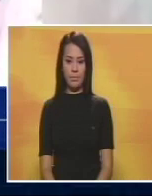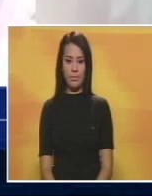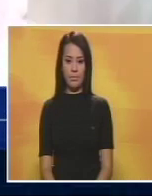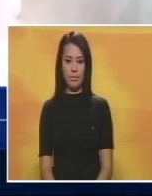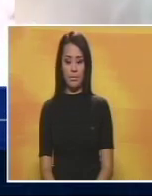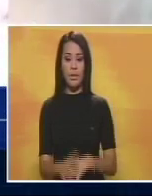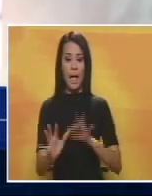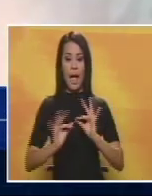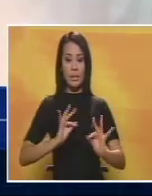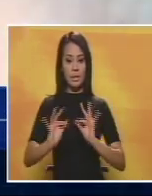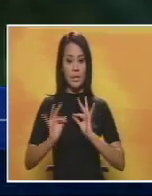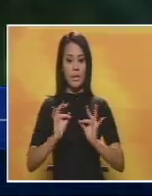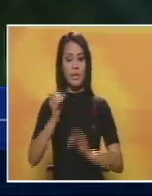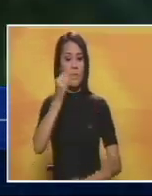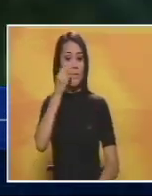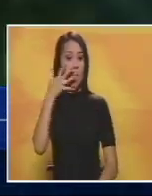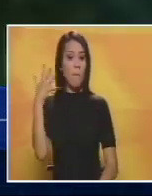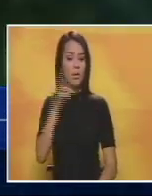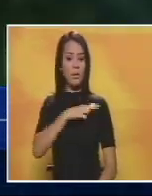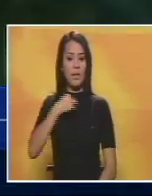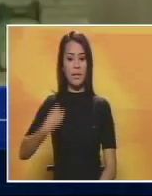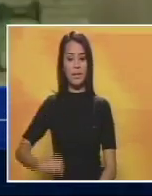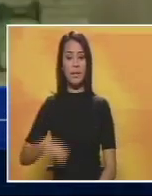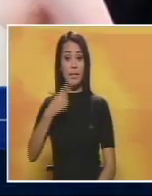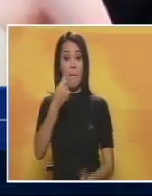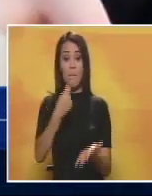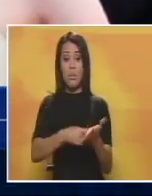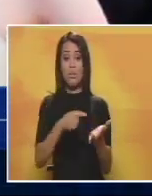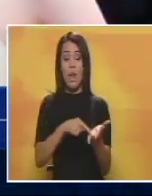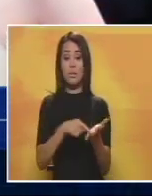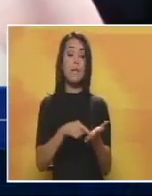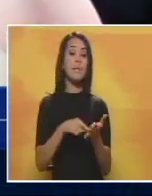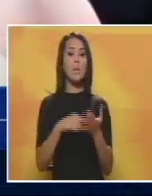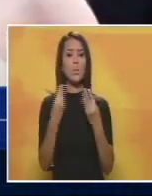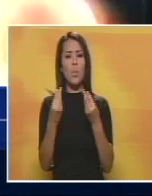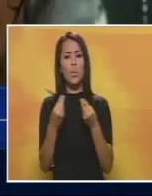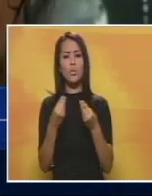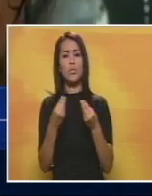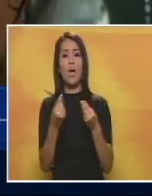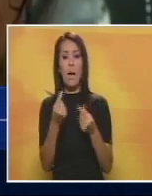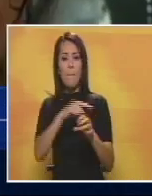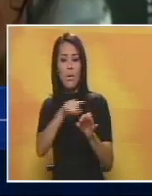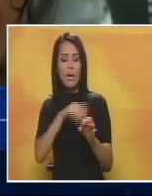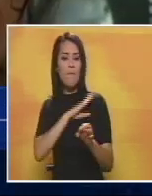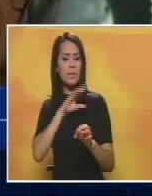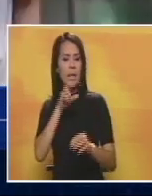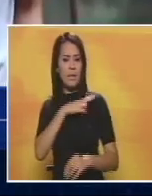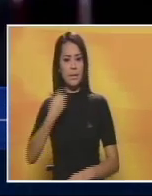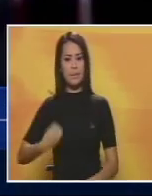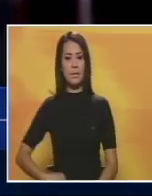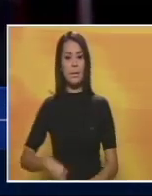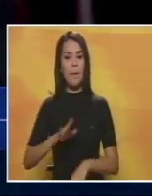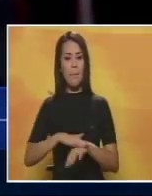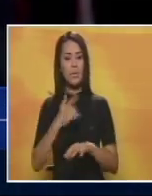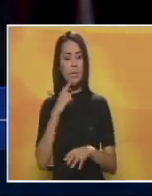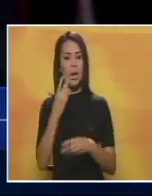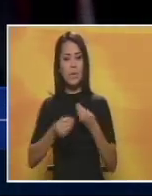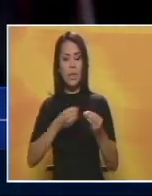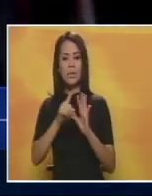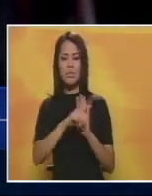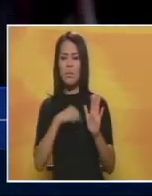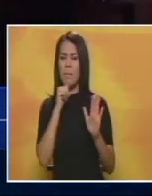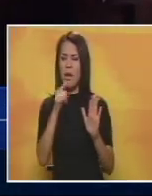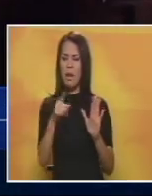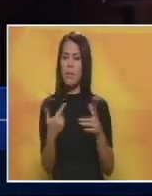Una de las actrices más famosas de China ha sido multada con cientos de millones de yuanes por un delito de evasión fiscal, según informaron este